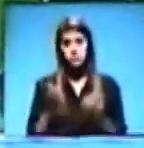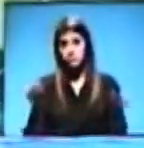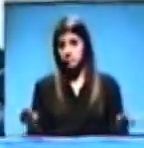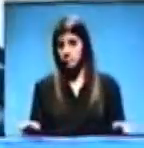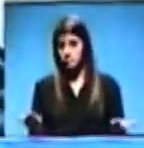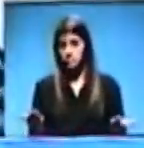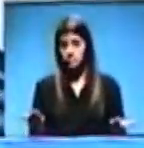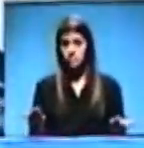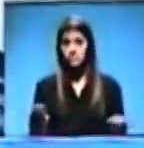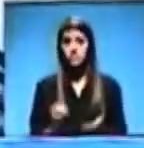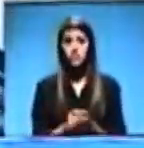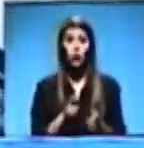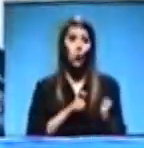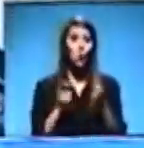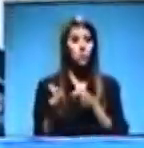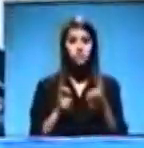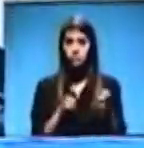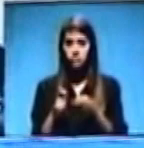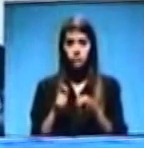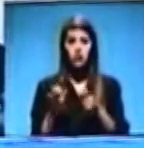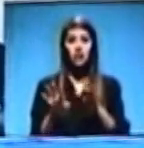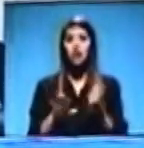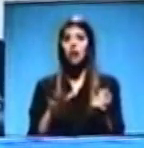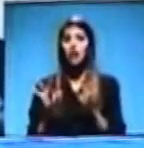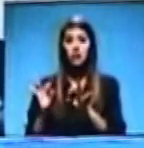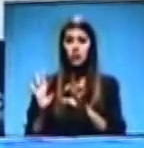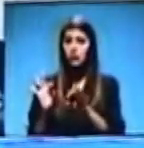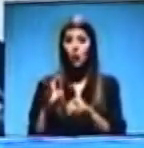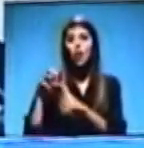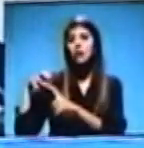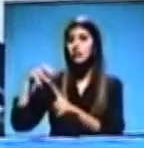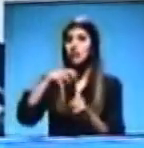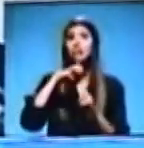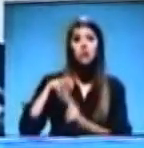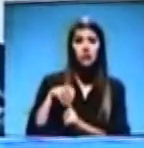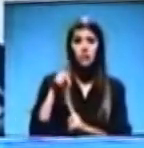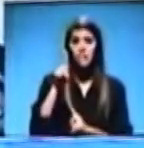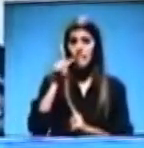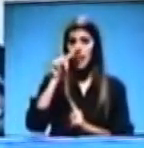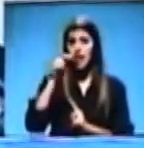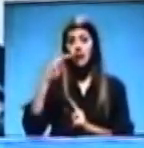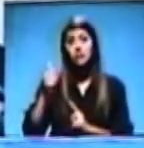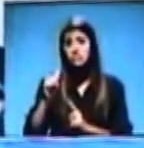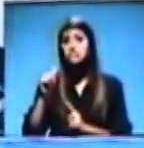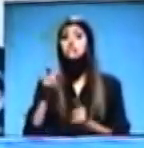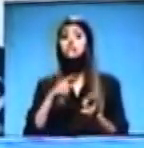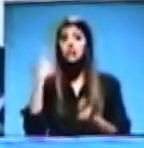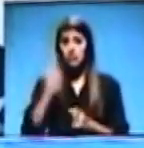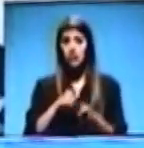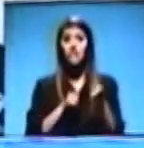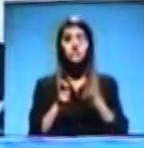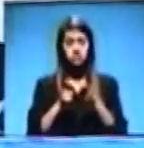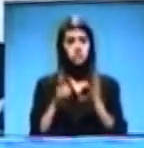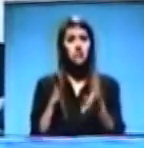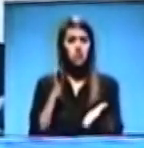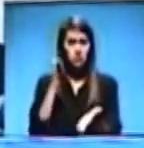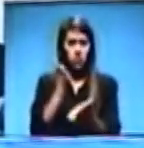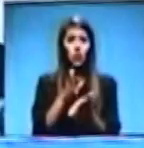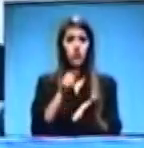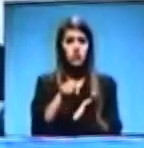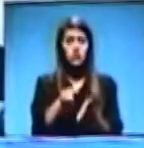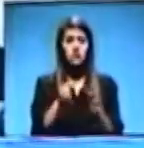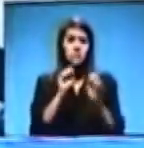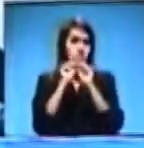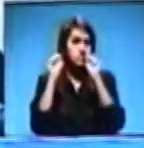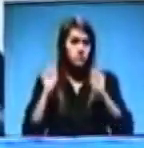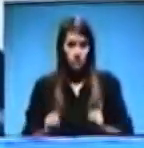el que controla de alguna manera esta plaga. Entonces, en todo ecosistema, ¿no?, las